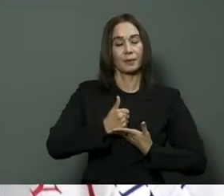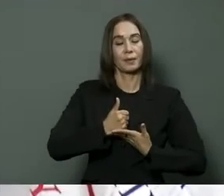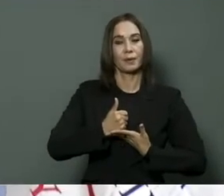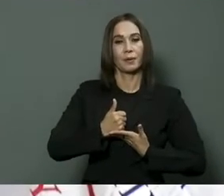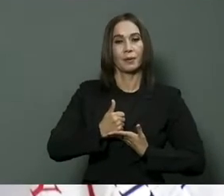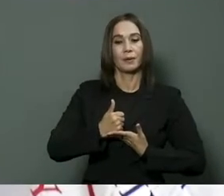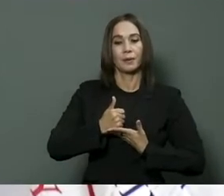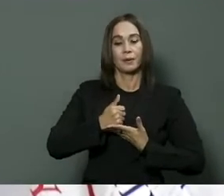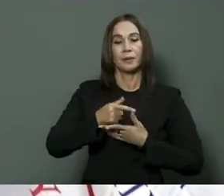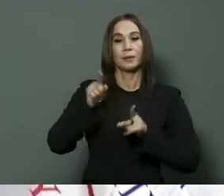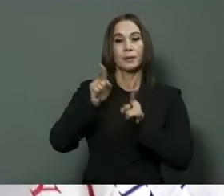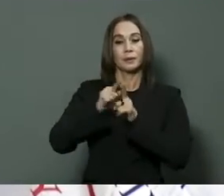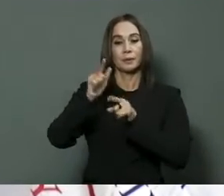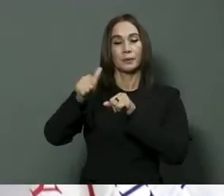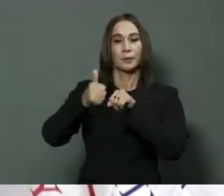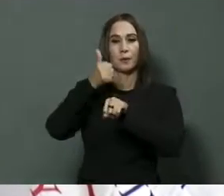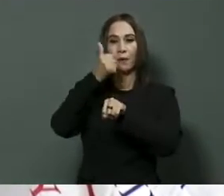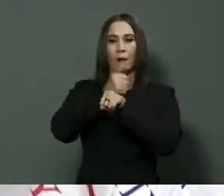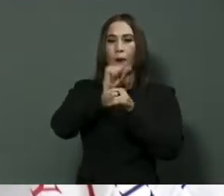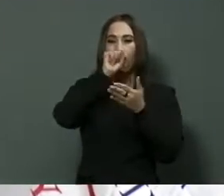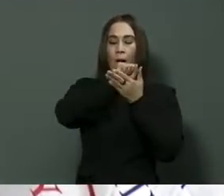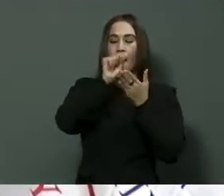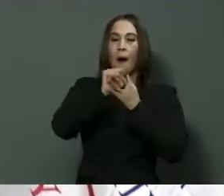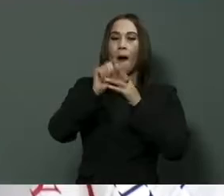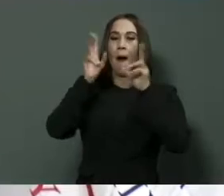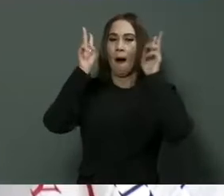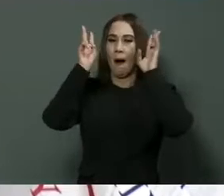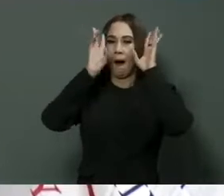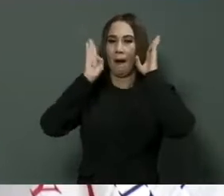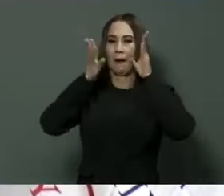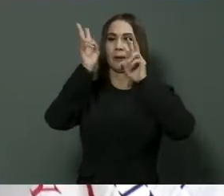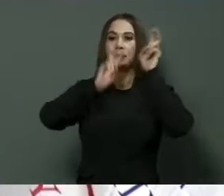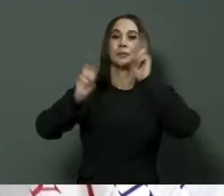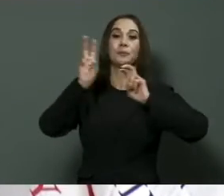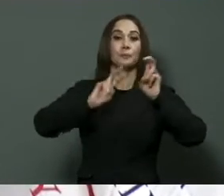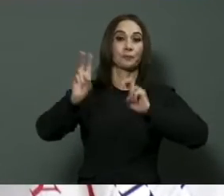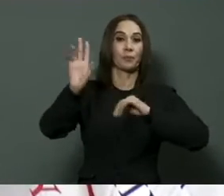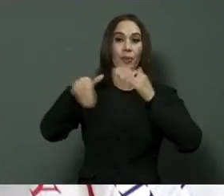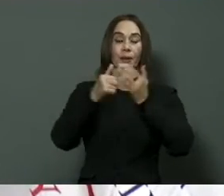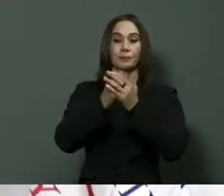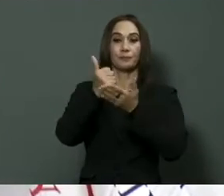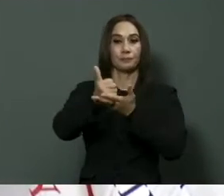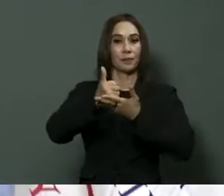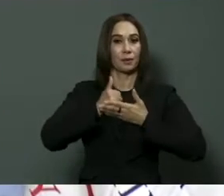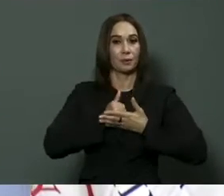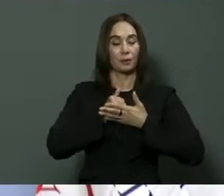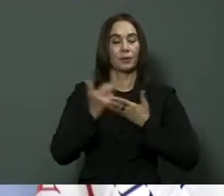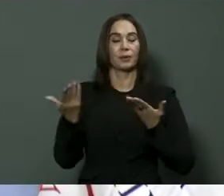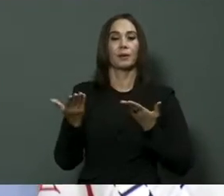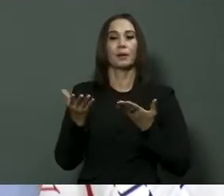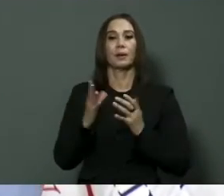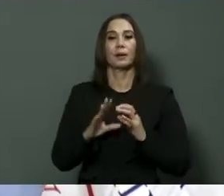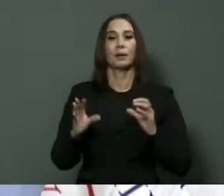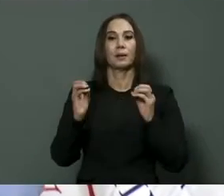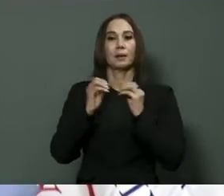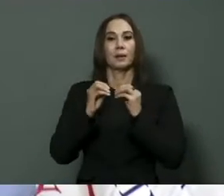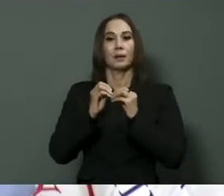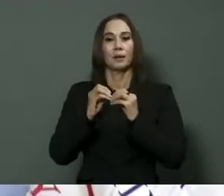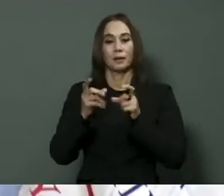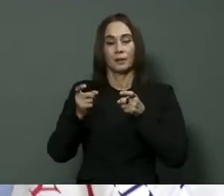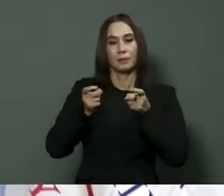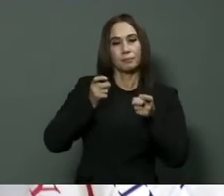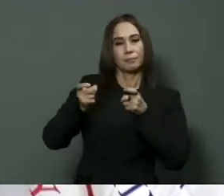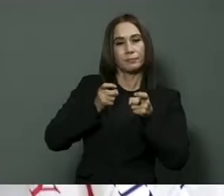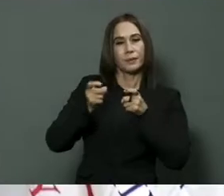a establecer sistema de vigilancia que no permitirá tener los mayores